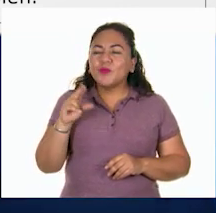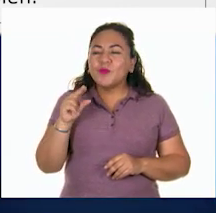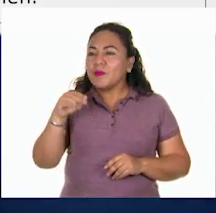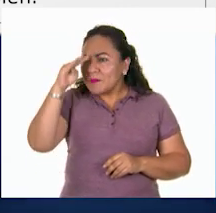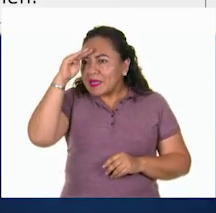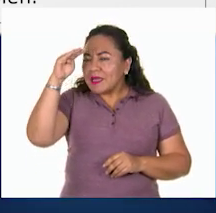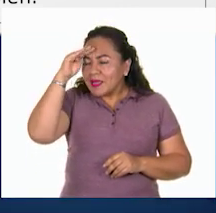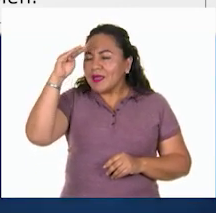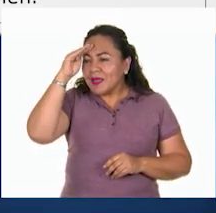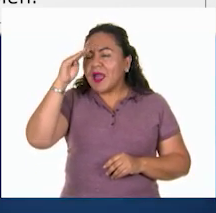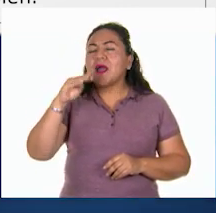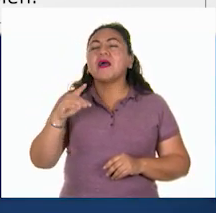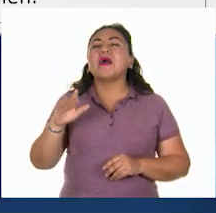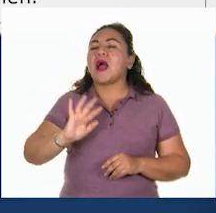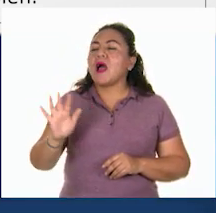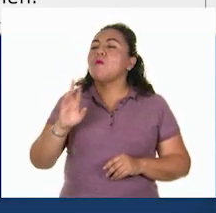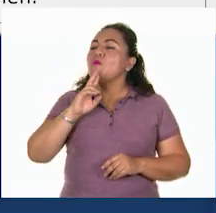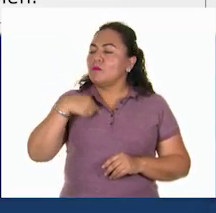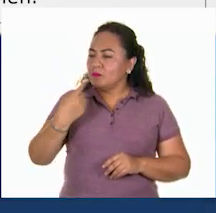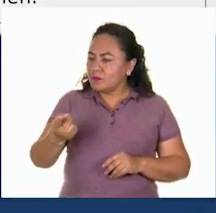Hilario. Ya verás que está bien.